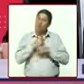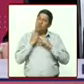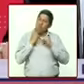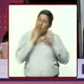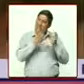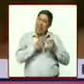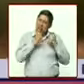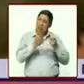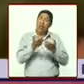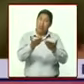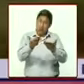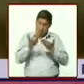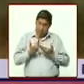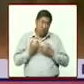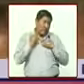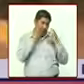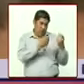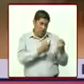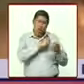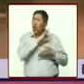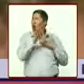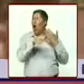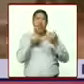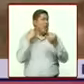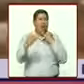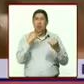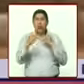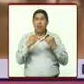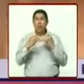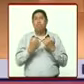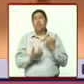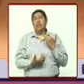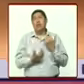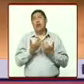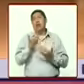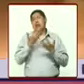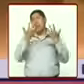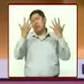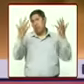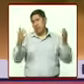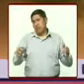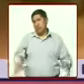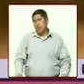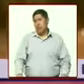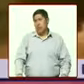adelante. Enseguida toda la información que tenemos preparada para usted. Se nos quema el alma.